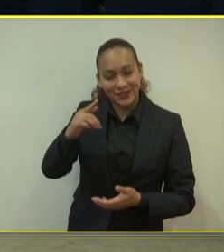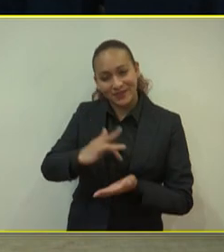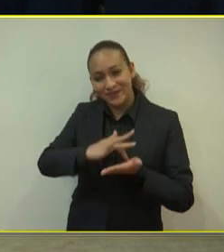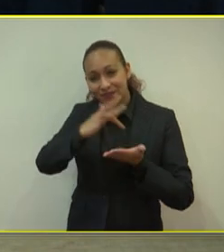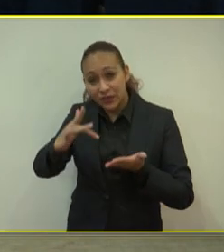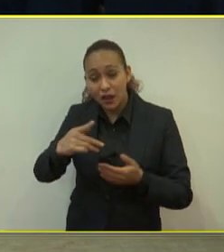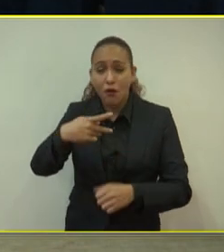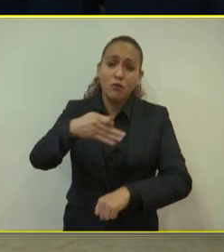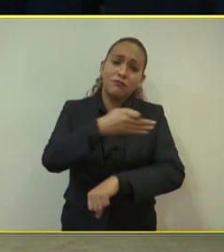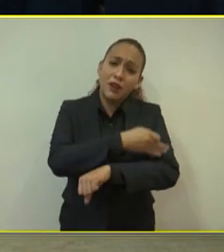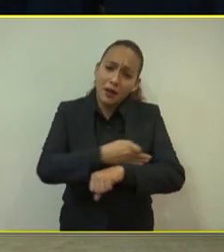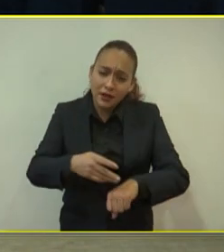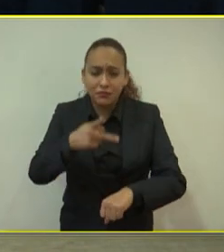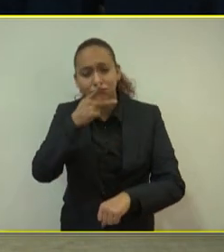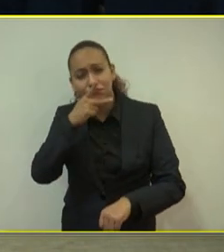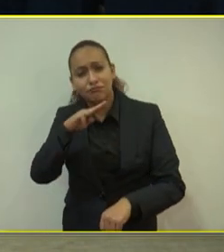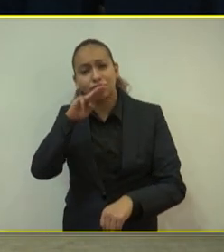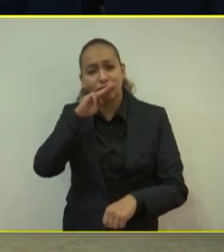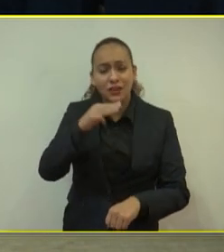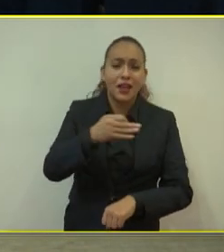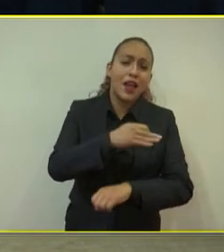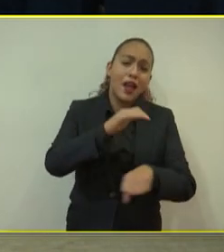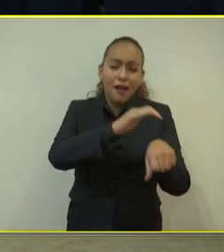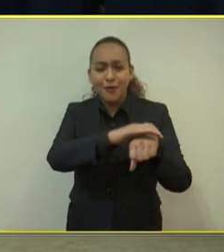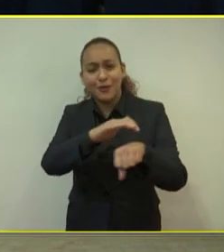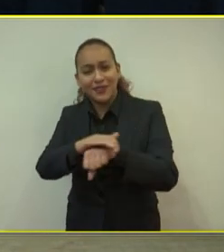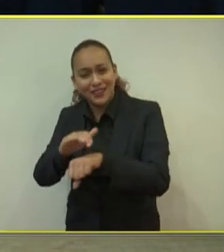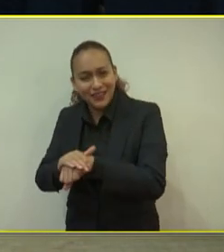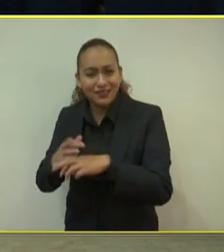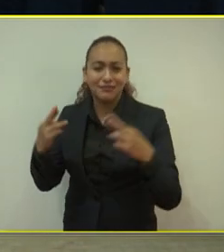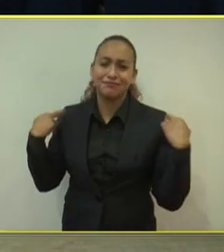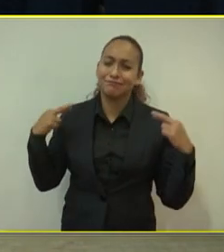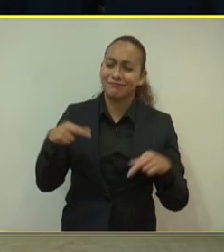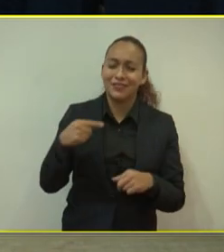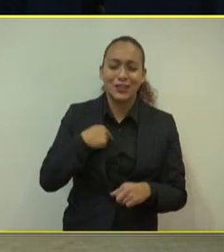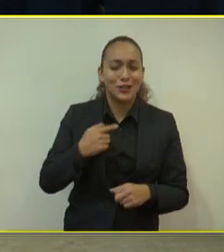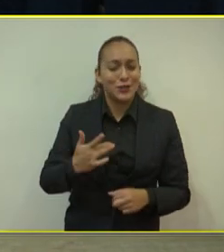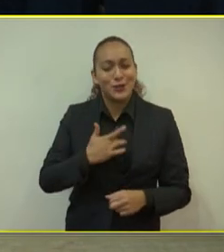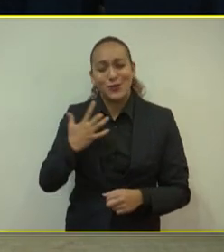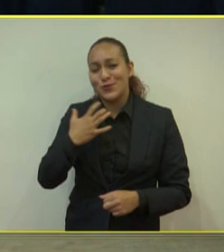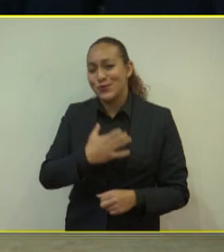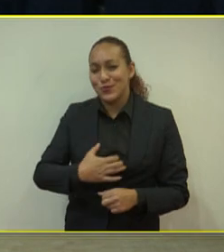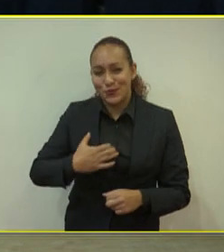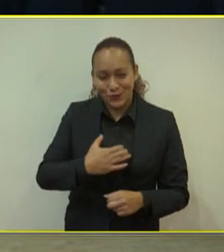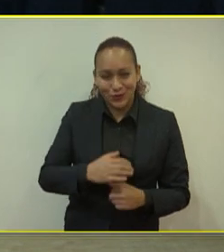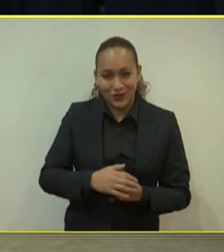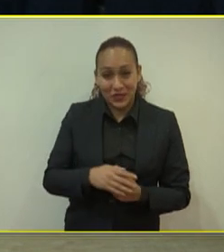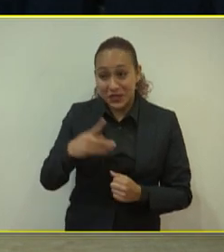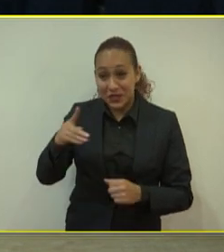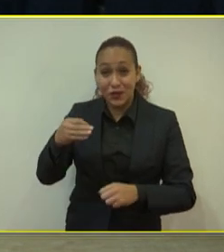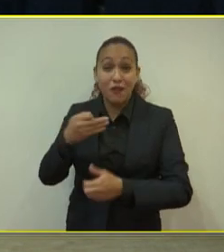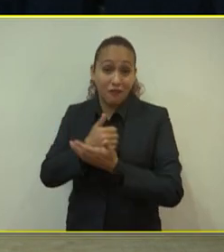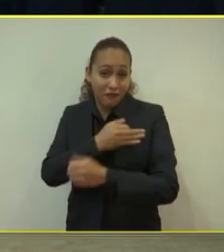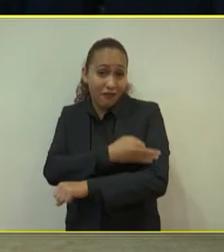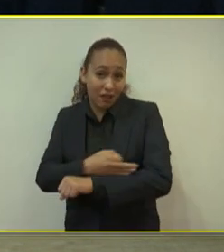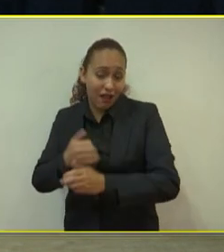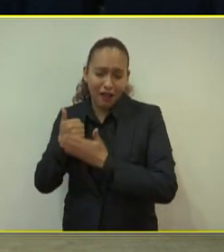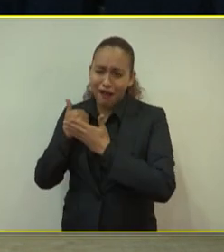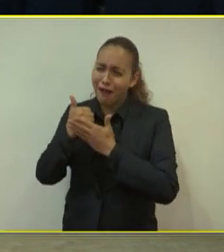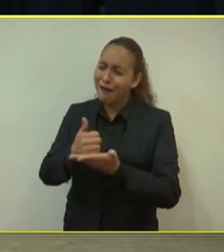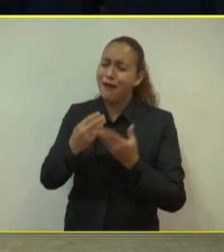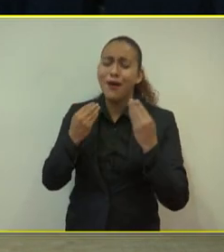los padres de familia, a los familiares, a los amigos, a toda esta red que tienen nuestros alumnos por